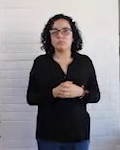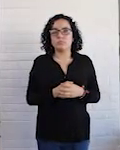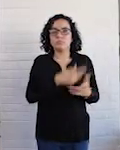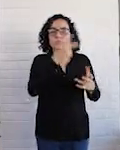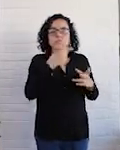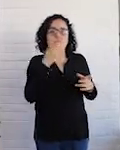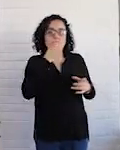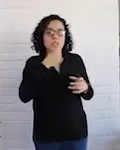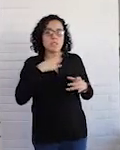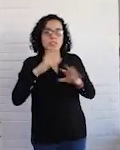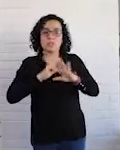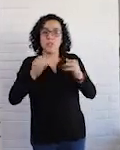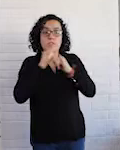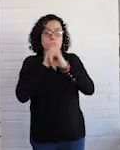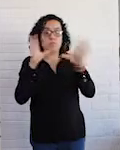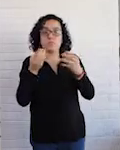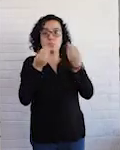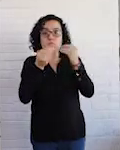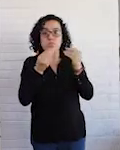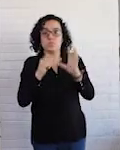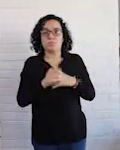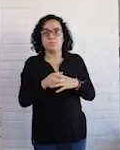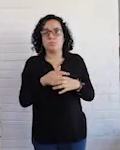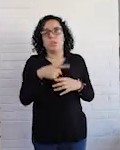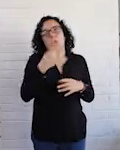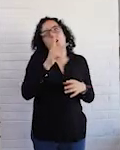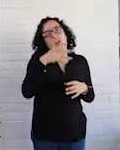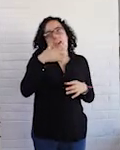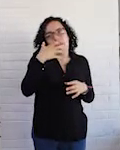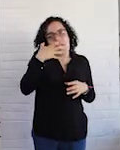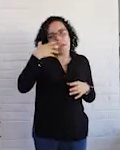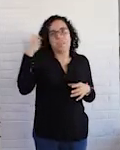que estamos muy informados. Digo, pero pues de los gatitos, ¿no?